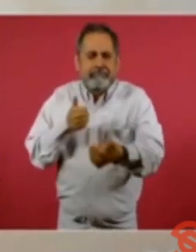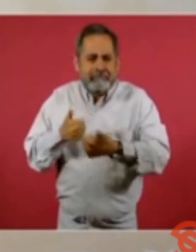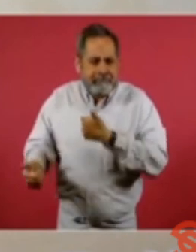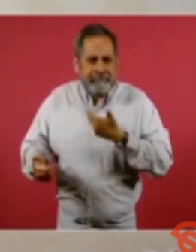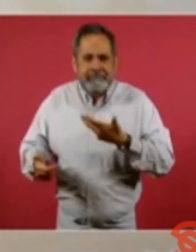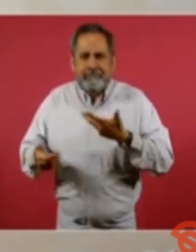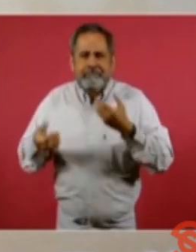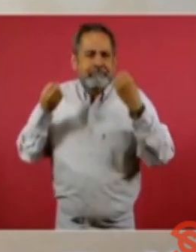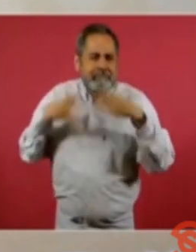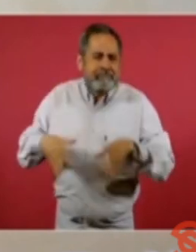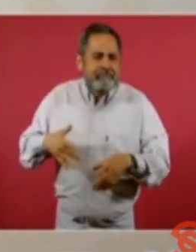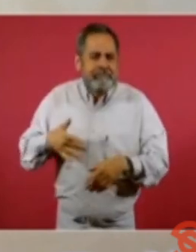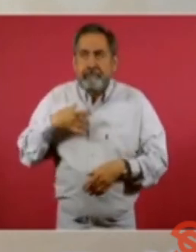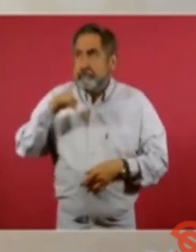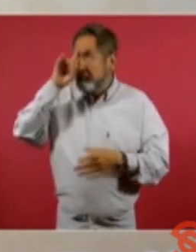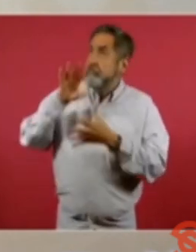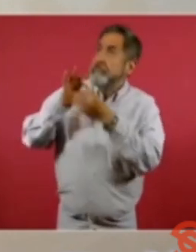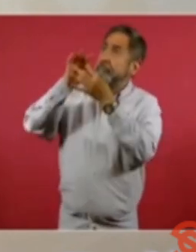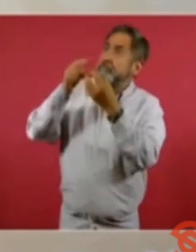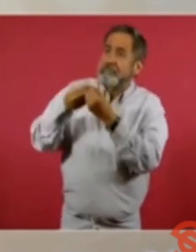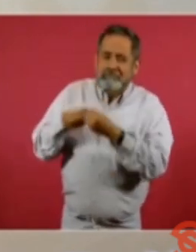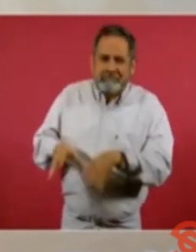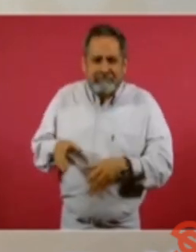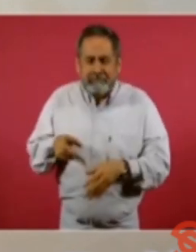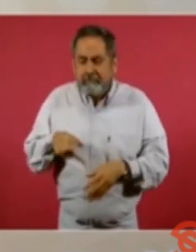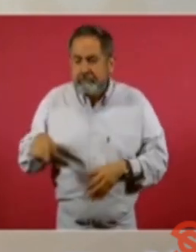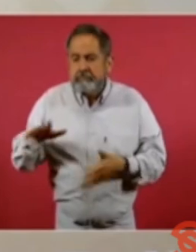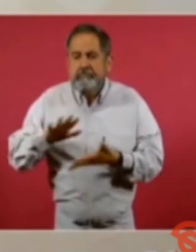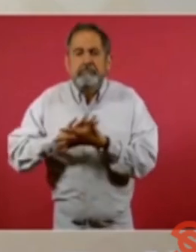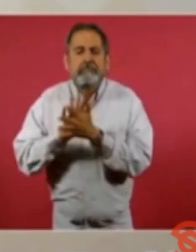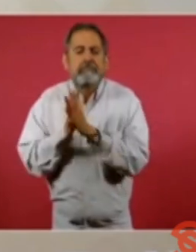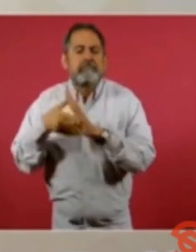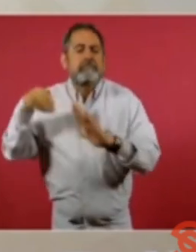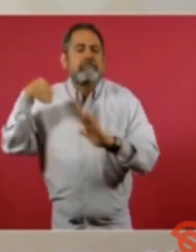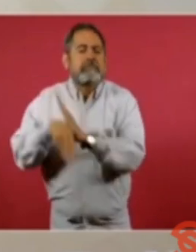morales, espirituales, ¿sí?